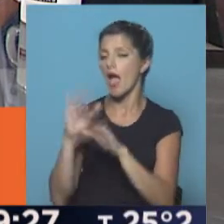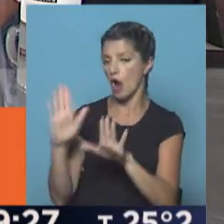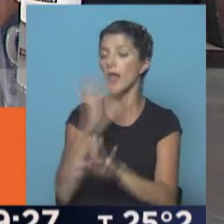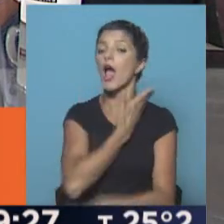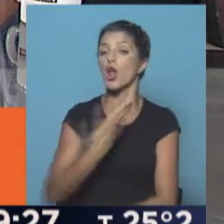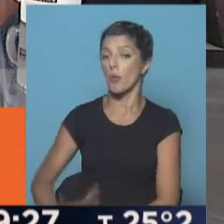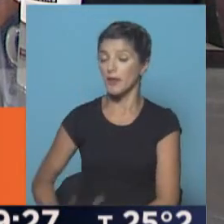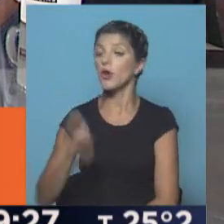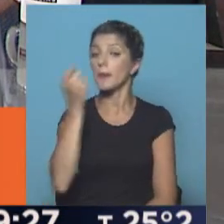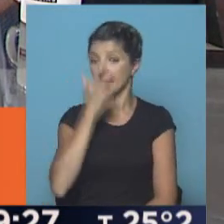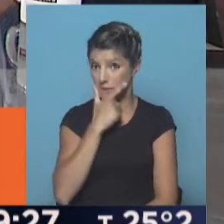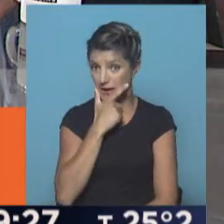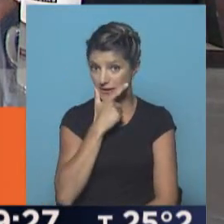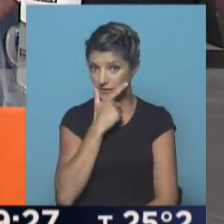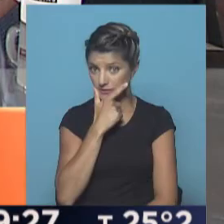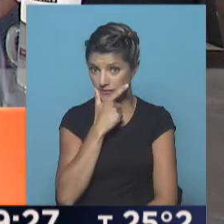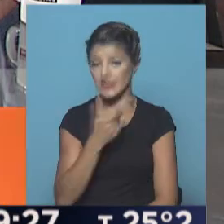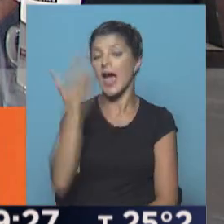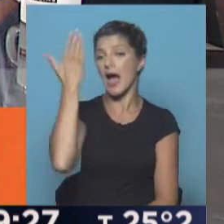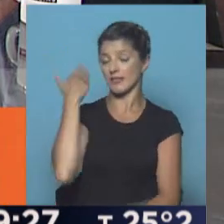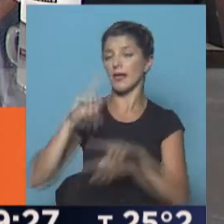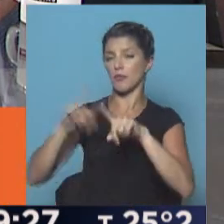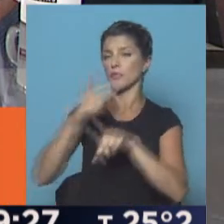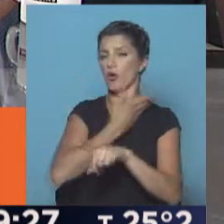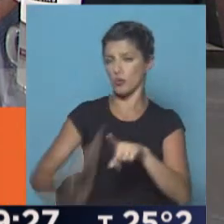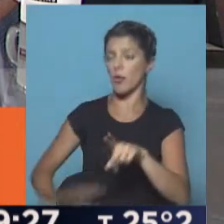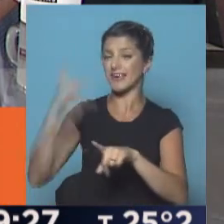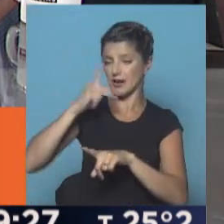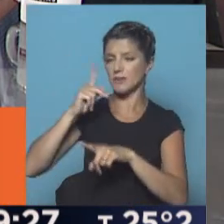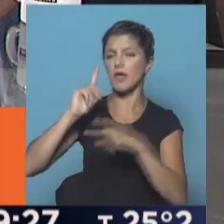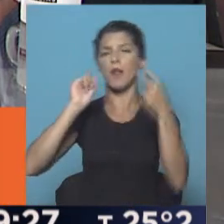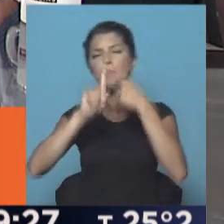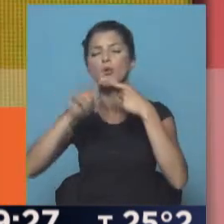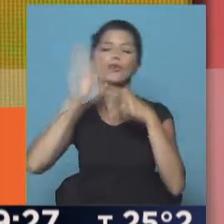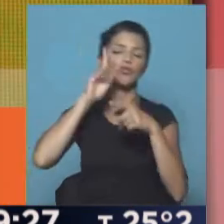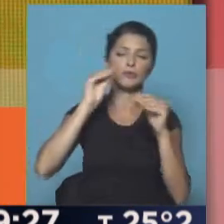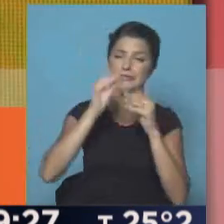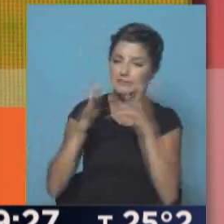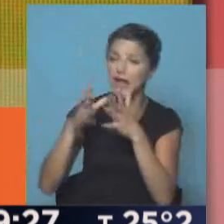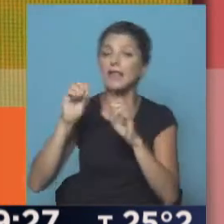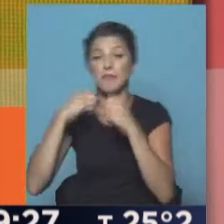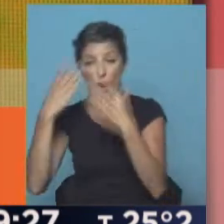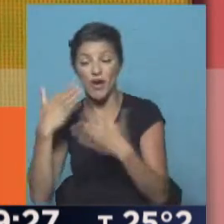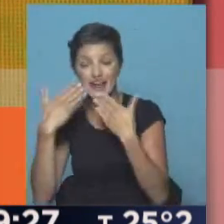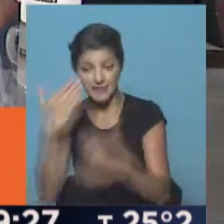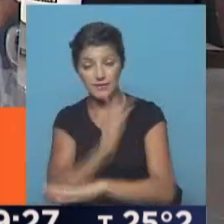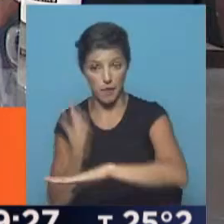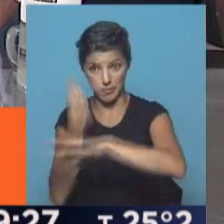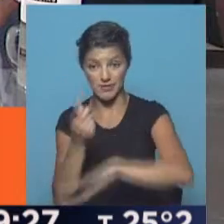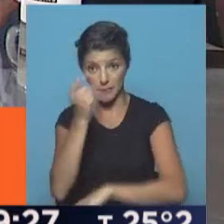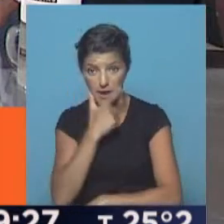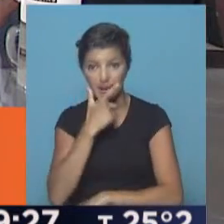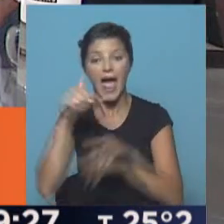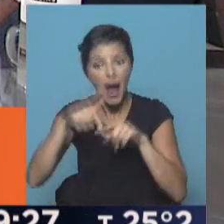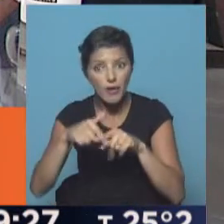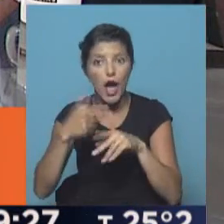unas relaciones que habían sido muy ríspidas durante el kirchnerismo. ¿Se vuelve ahora al punto cero o se puede avanzar desde donde se dejó, se va a dejar